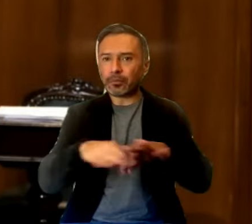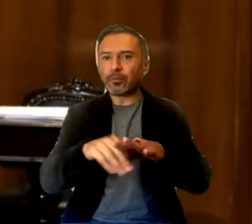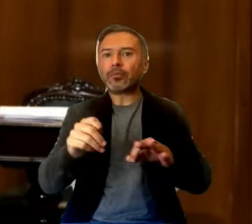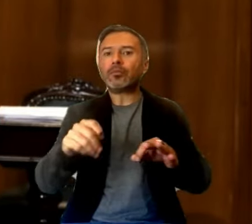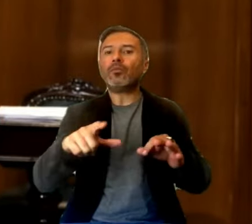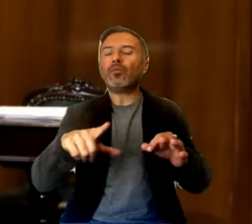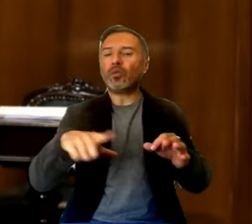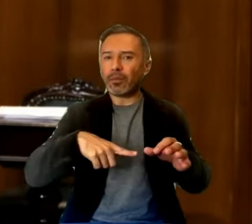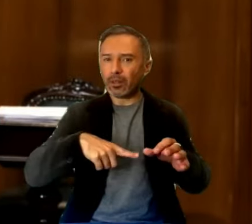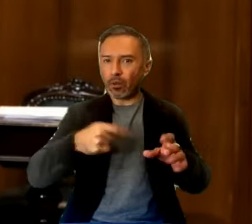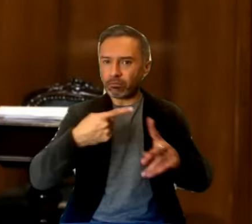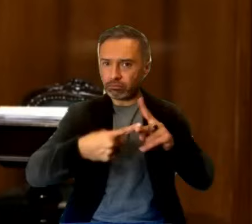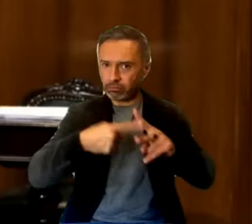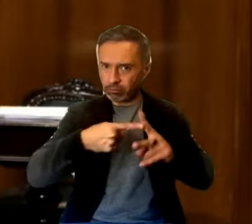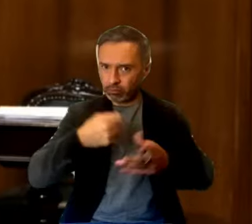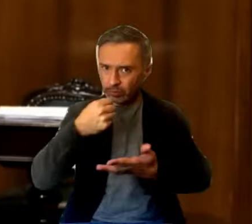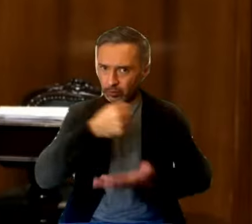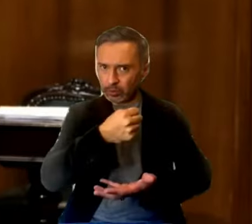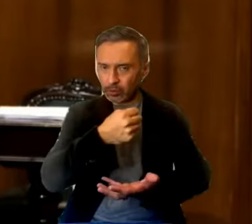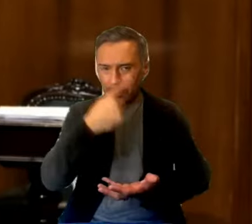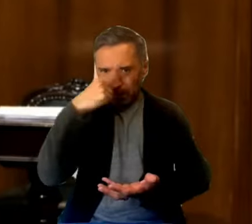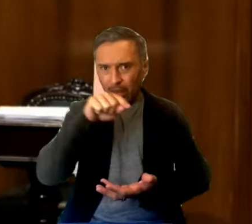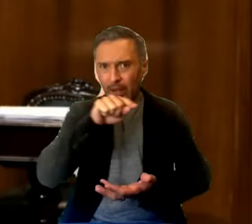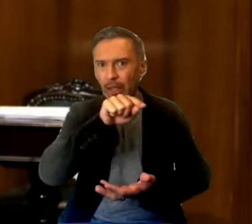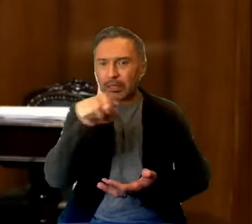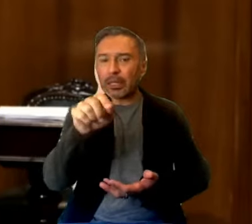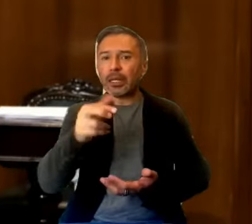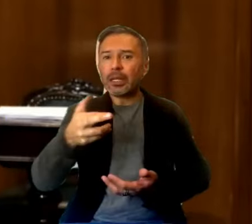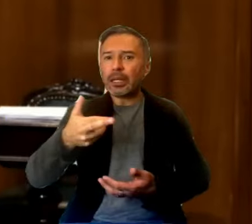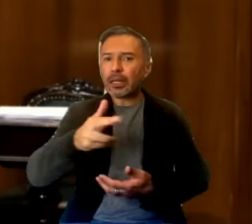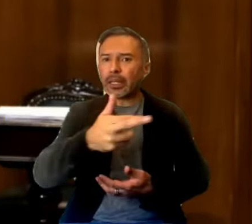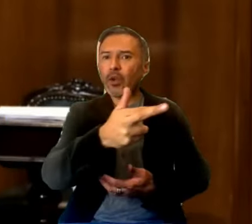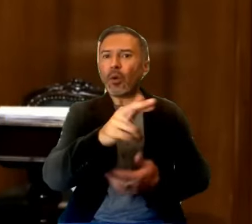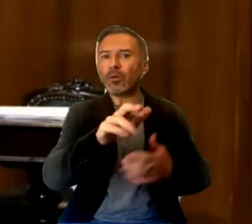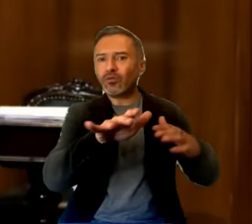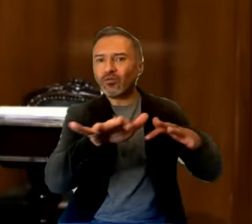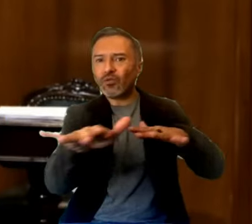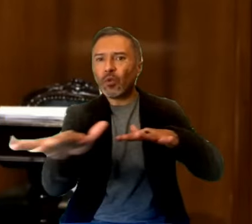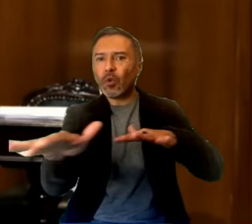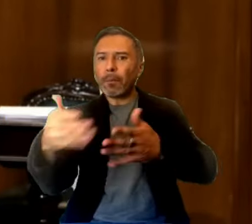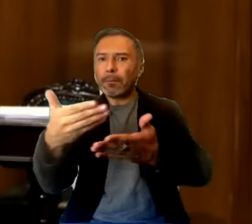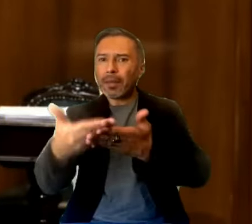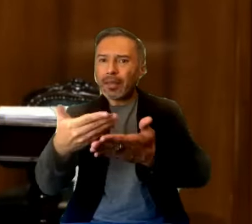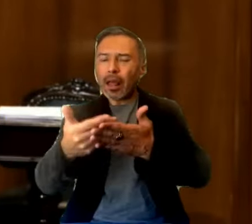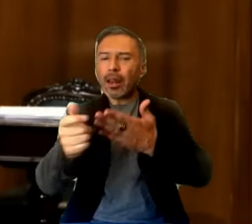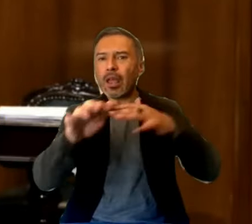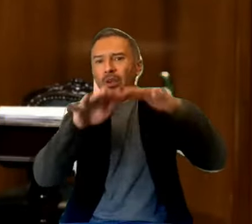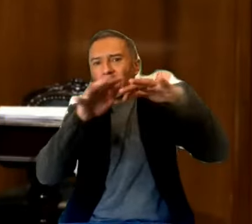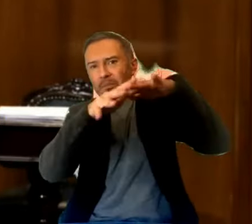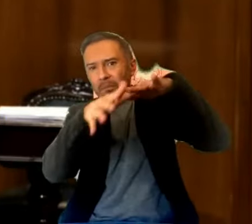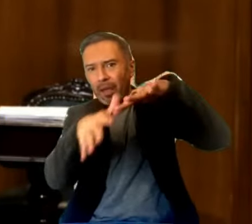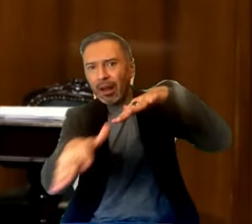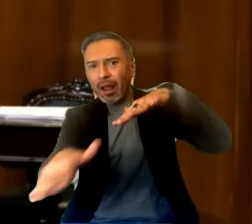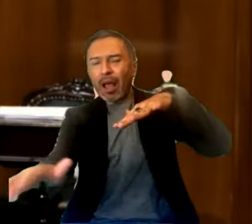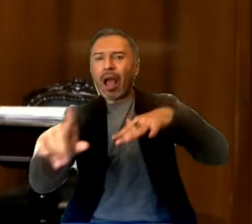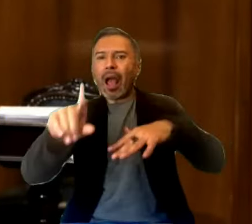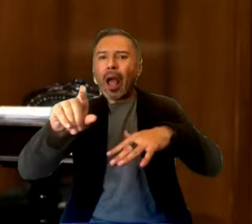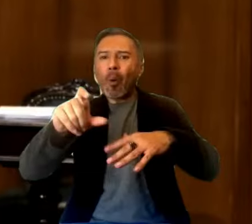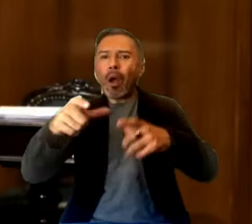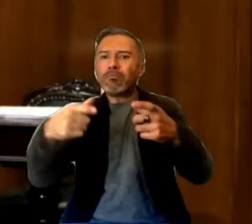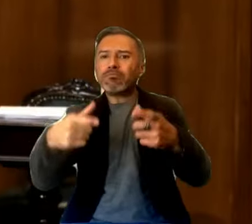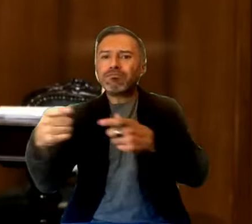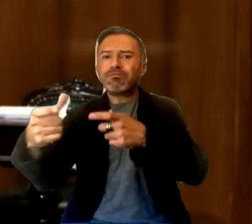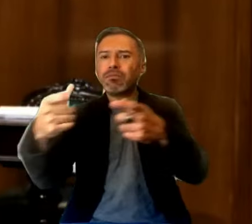presupuesto para sanear y proteger ríos, humedales, barrancas y cuerpos de agua, como el caso del río